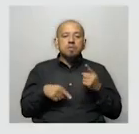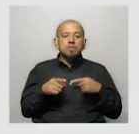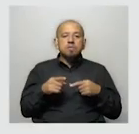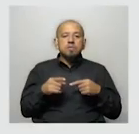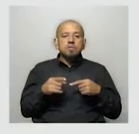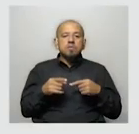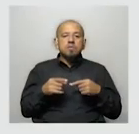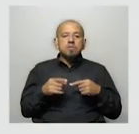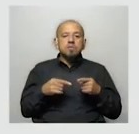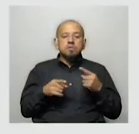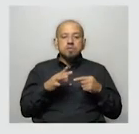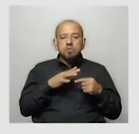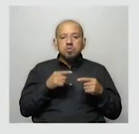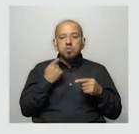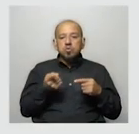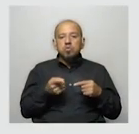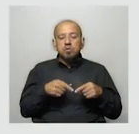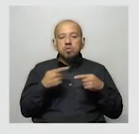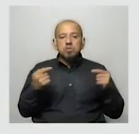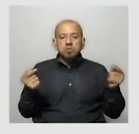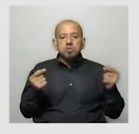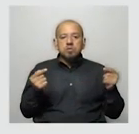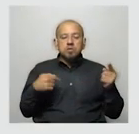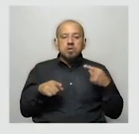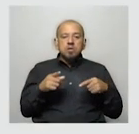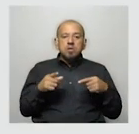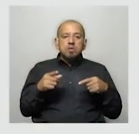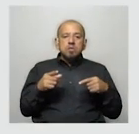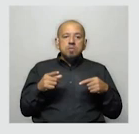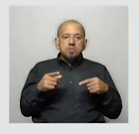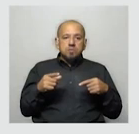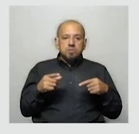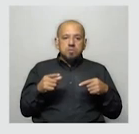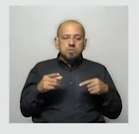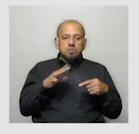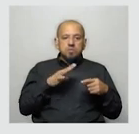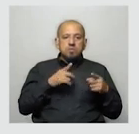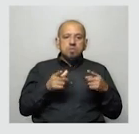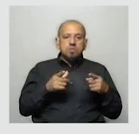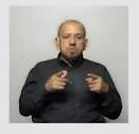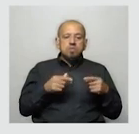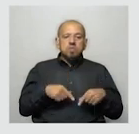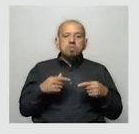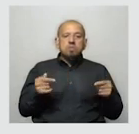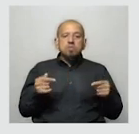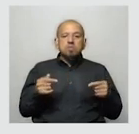es una y me olvido otra cosa que está buena también para que no la conozca la herramienta. Te incorpora tips